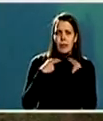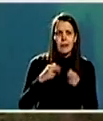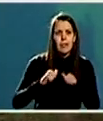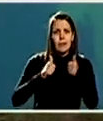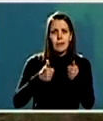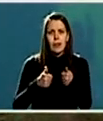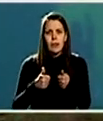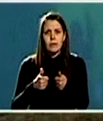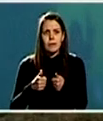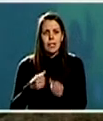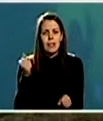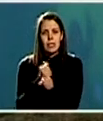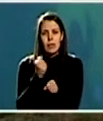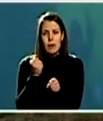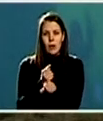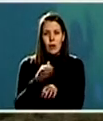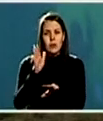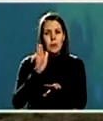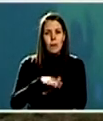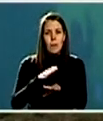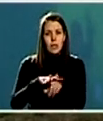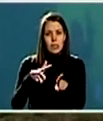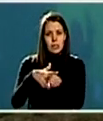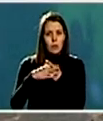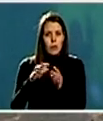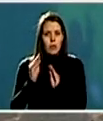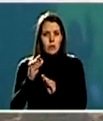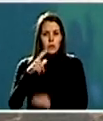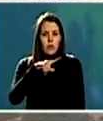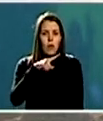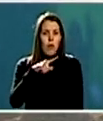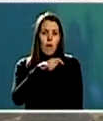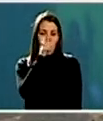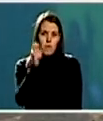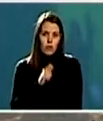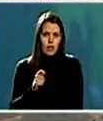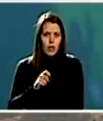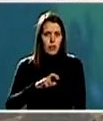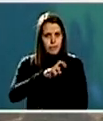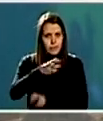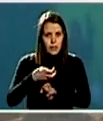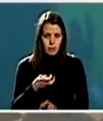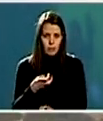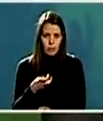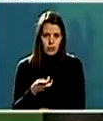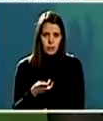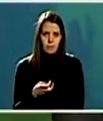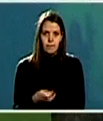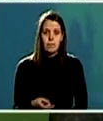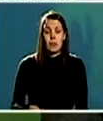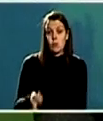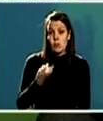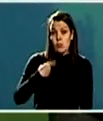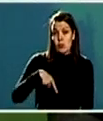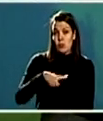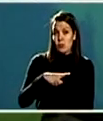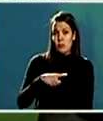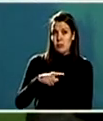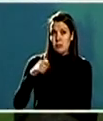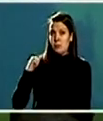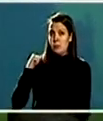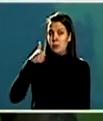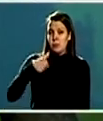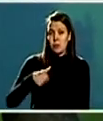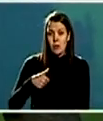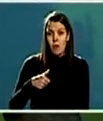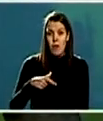regularizar a situación económica fundación tras comprobar que enor desaparecerá documentación libros de actas ou de contabilidad desde que nosotros levamos